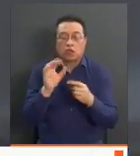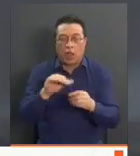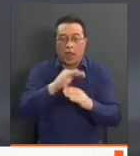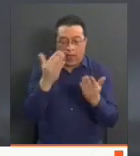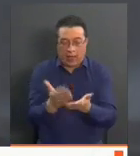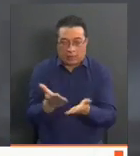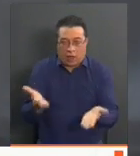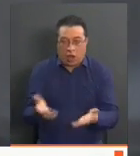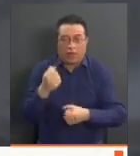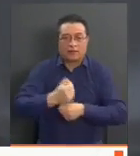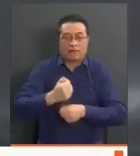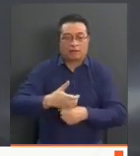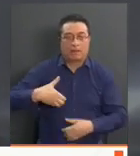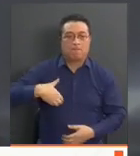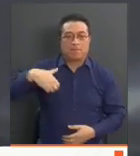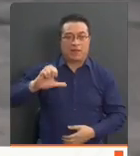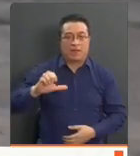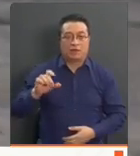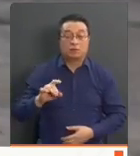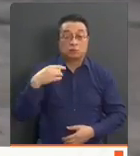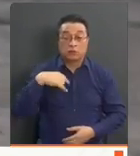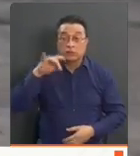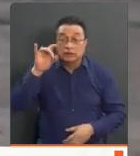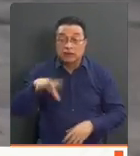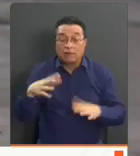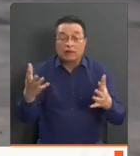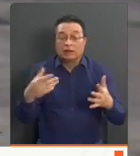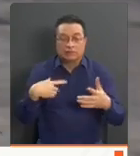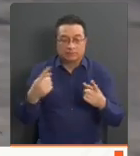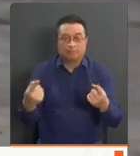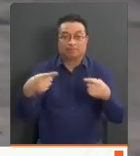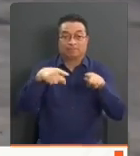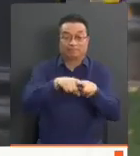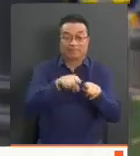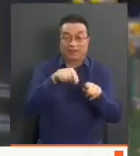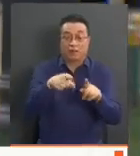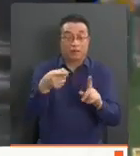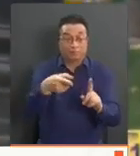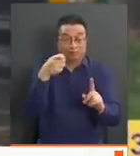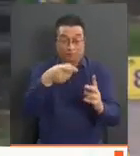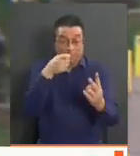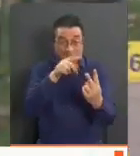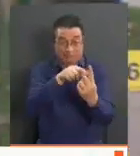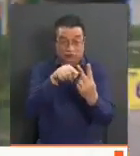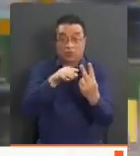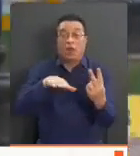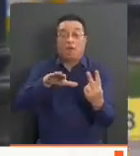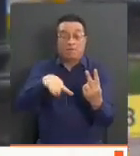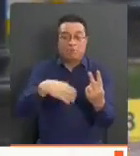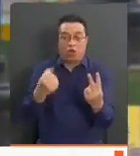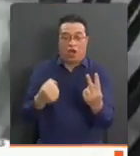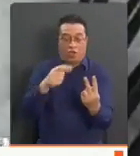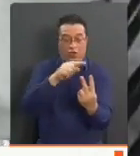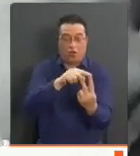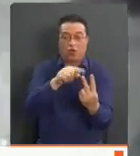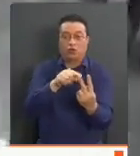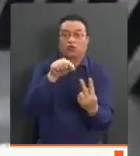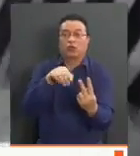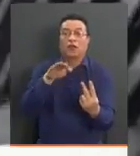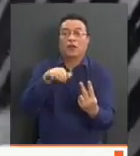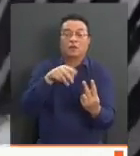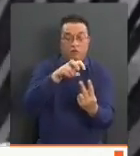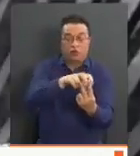trabajando a la PDI. Lo único que se sabe es que la pareja que resulta baleada iba en el mismo vehículo de aquel que también se